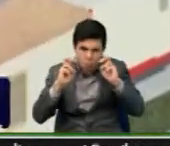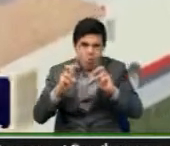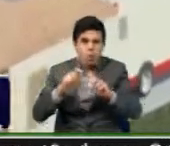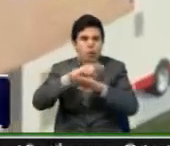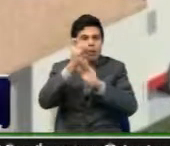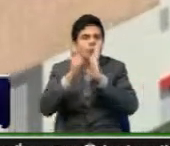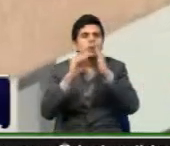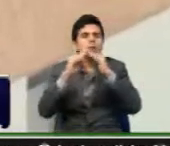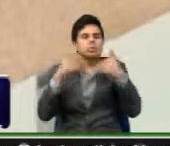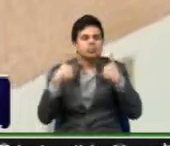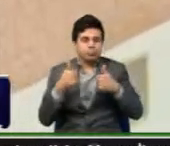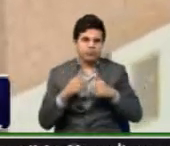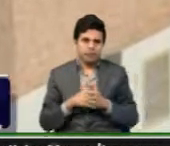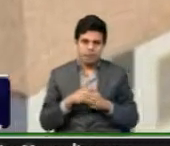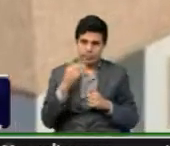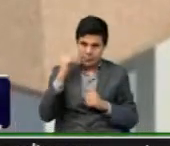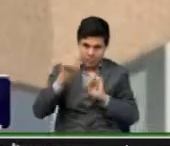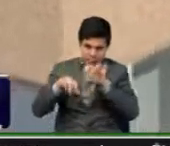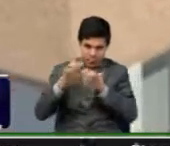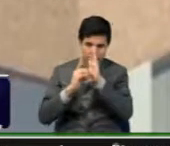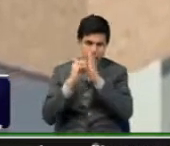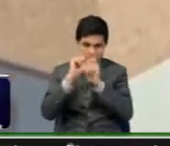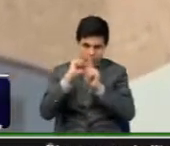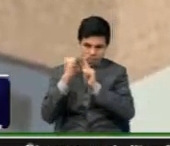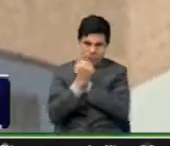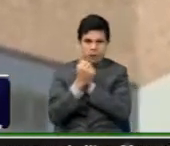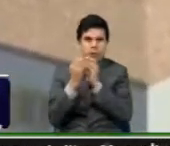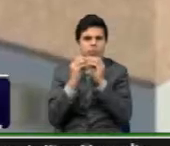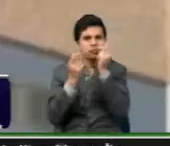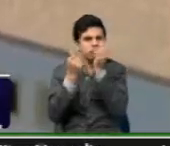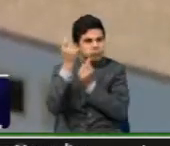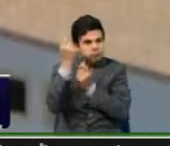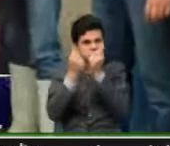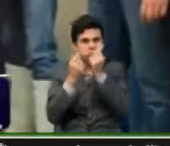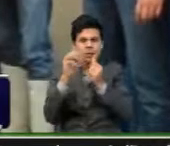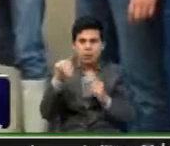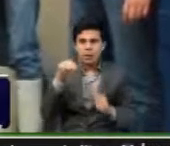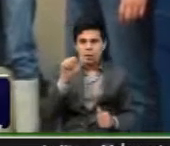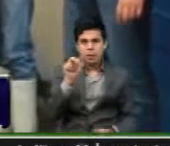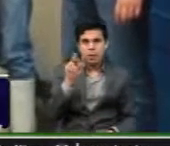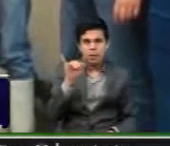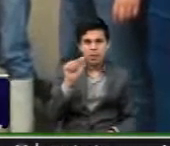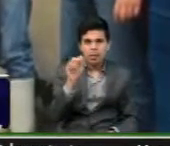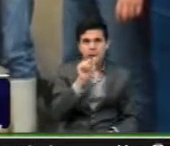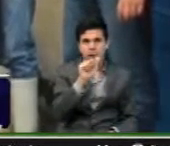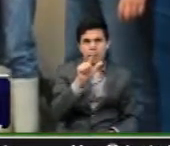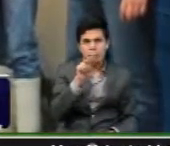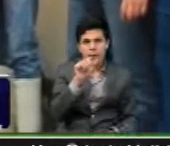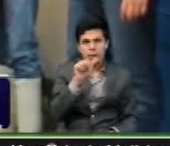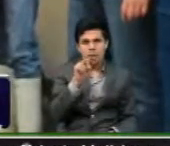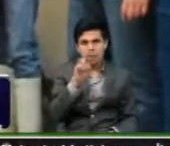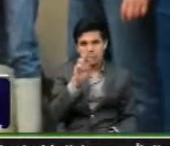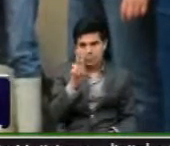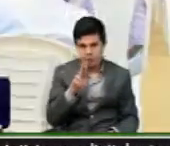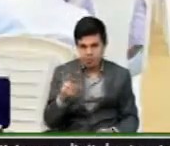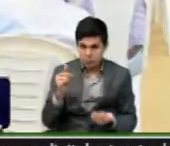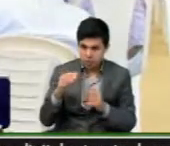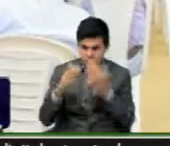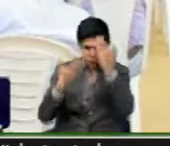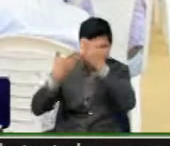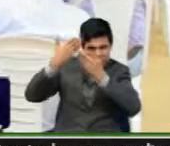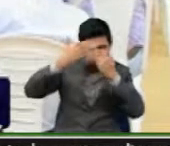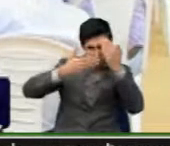salud. Según explicó la secretaria de Desarrollo Social y Económico, María Isabel Álvarez, estas obras fueron el resultado de un análisis